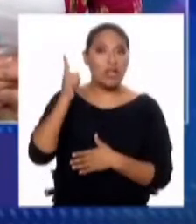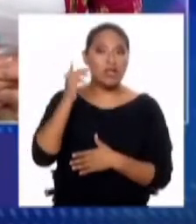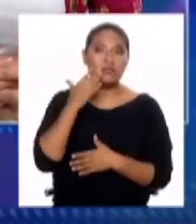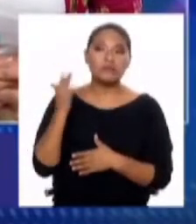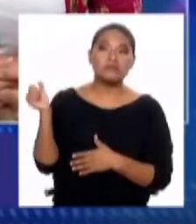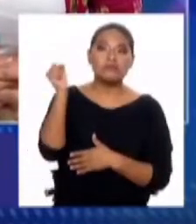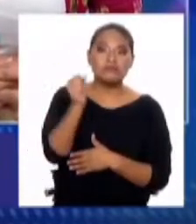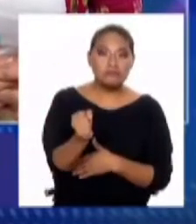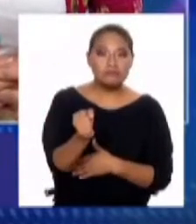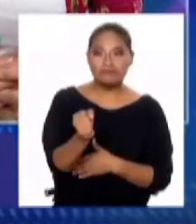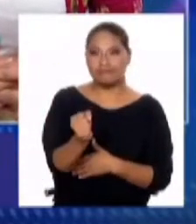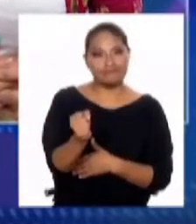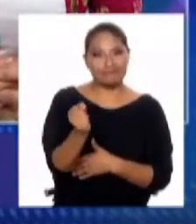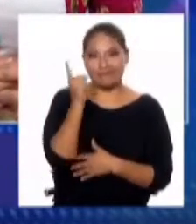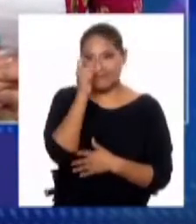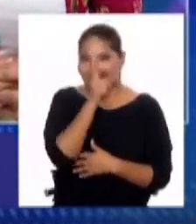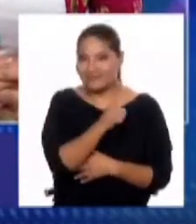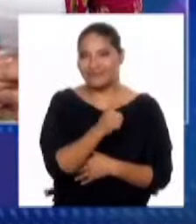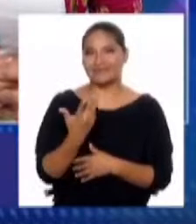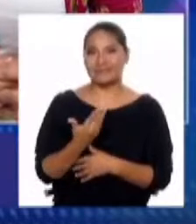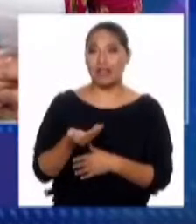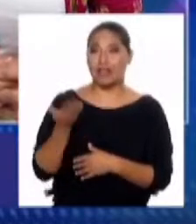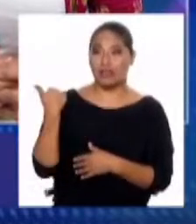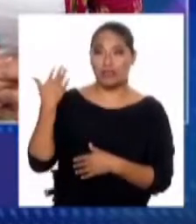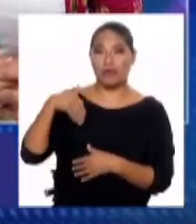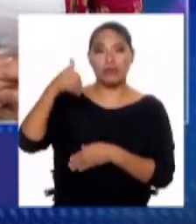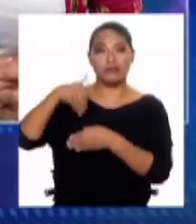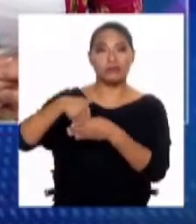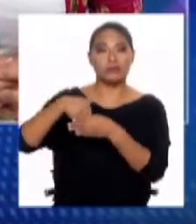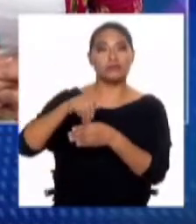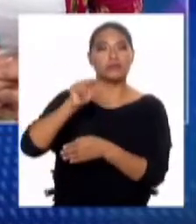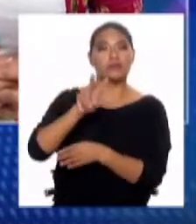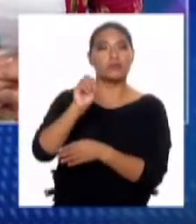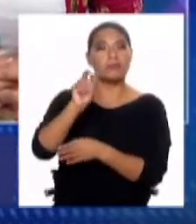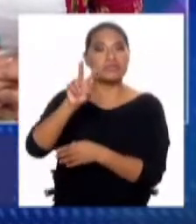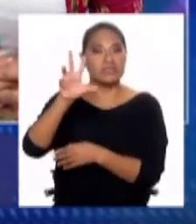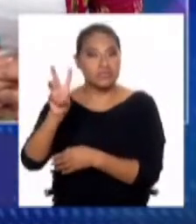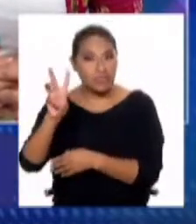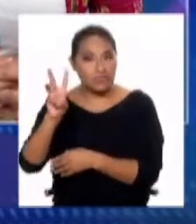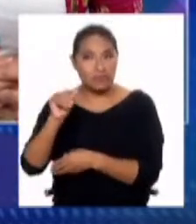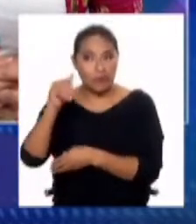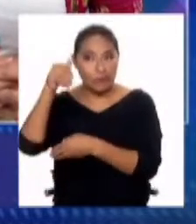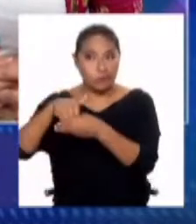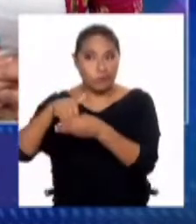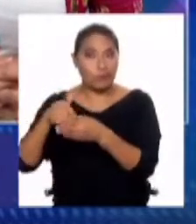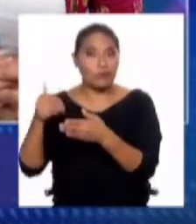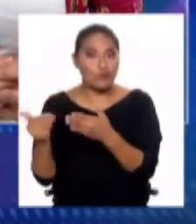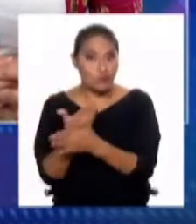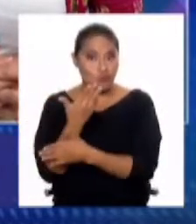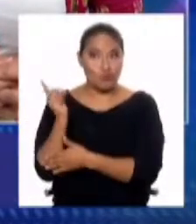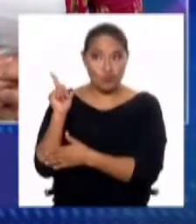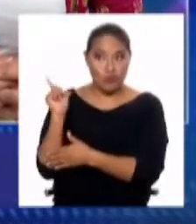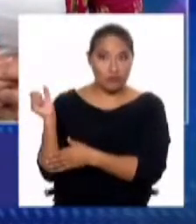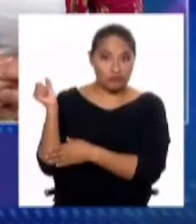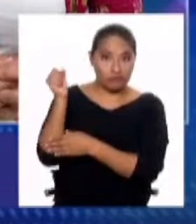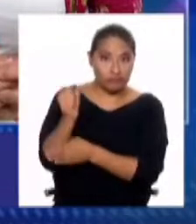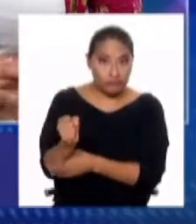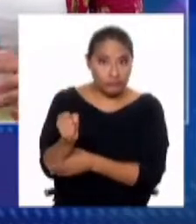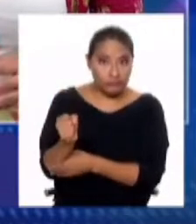No. ¿Tú crees que las próximas elecciones del 2026 van a aparecer con nuevos liderazgos?